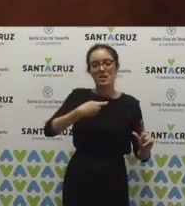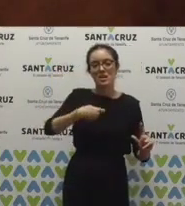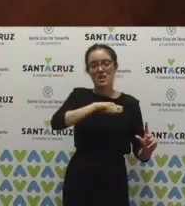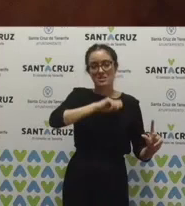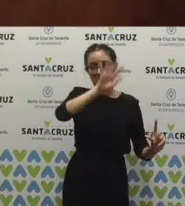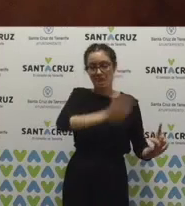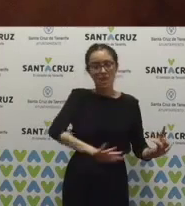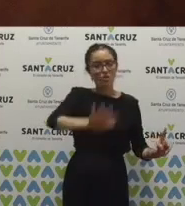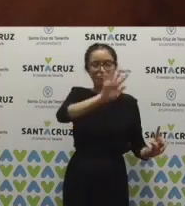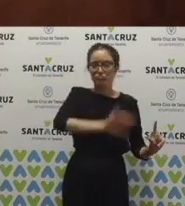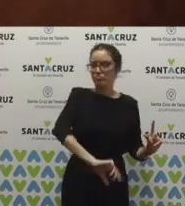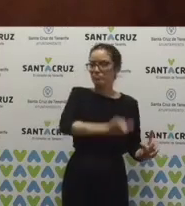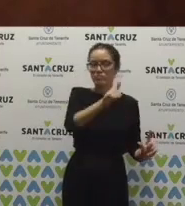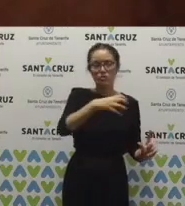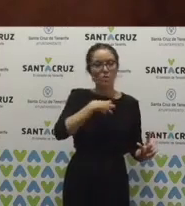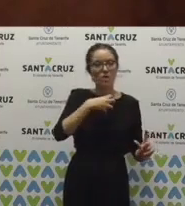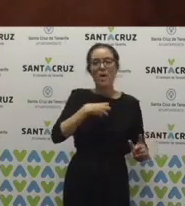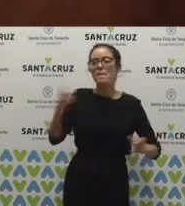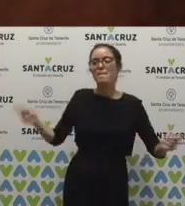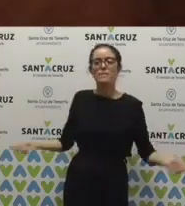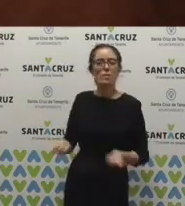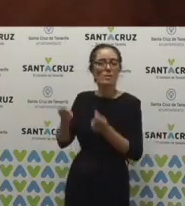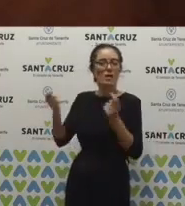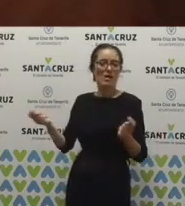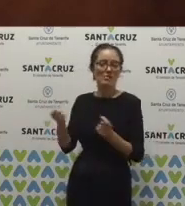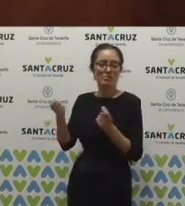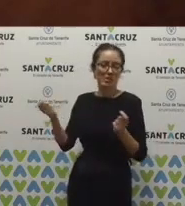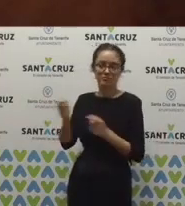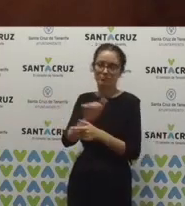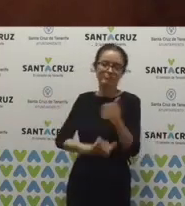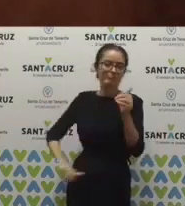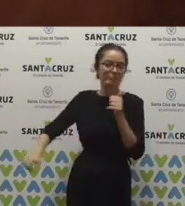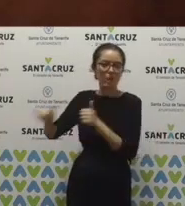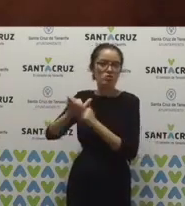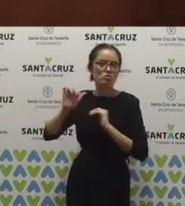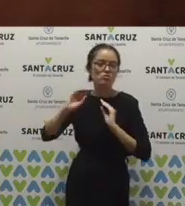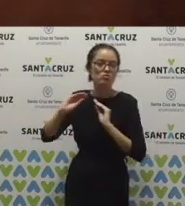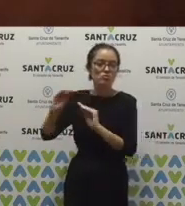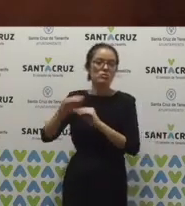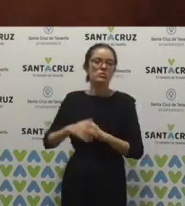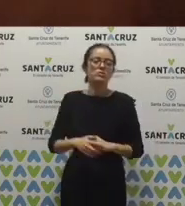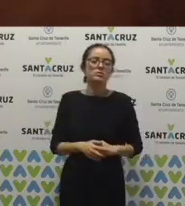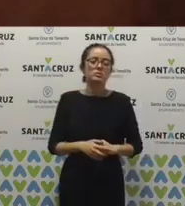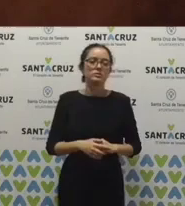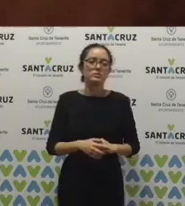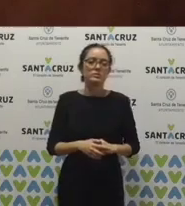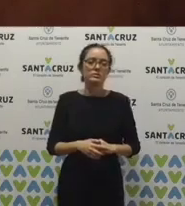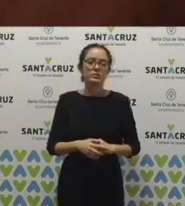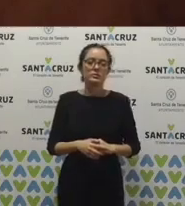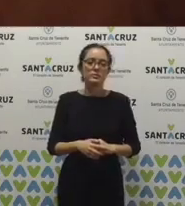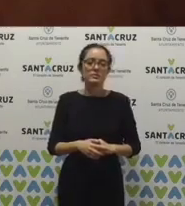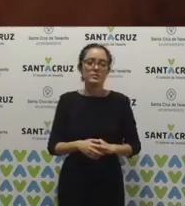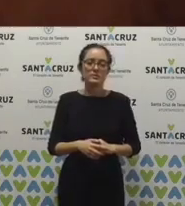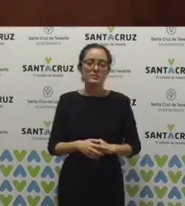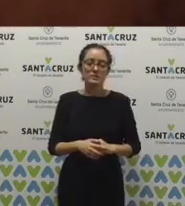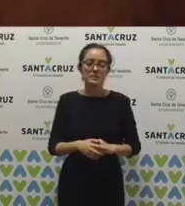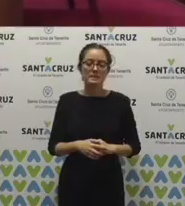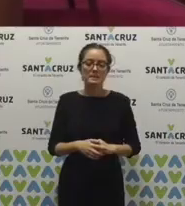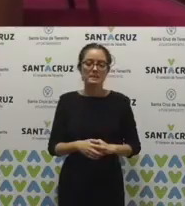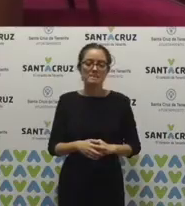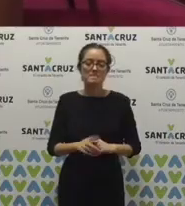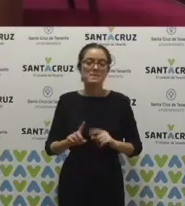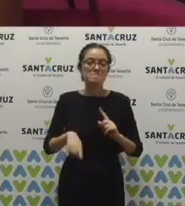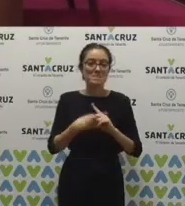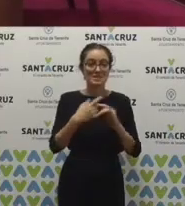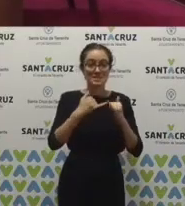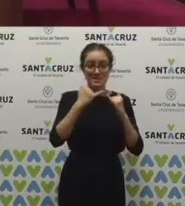de su propia propaganda que otras cosas y que tenía ya el dudoso mérito de aún antes de